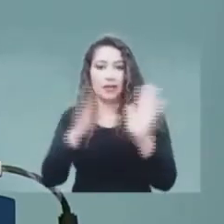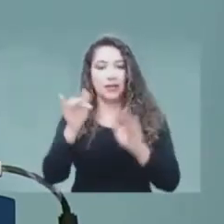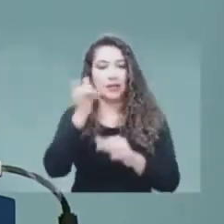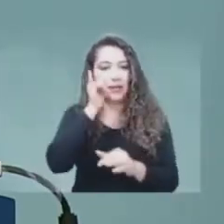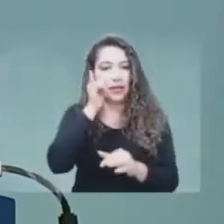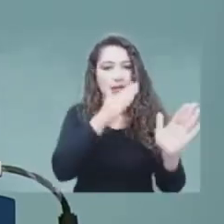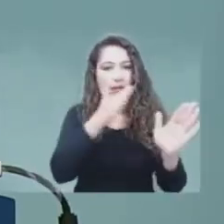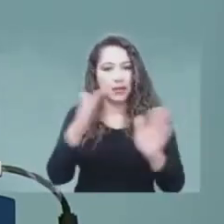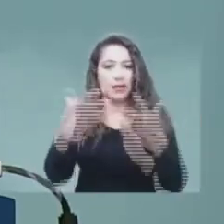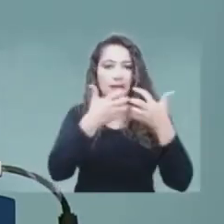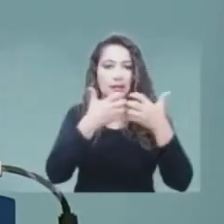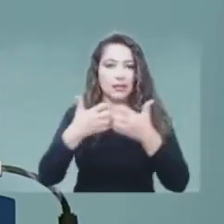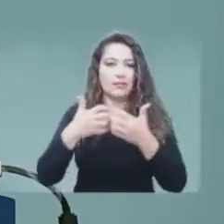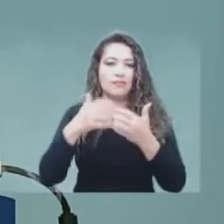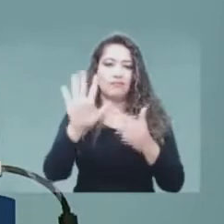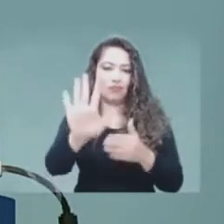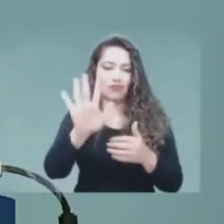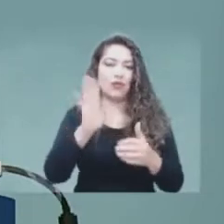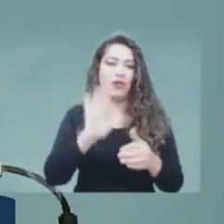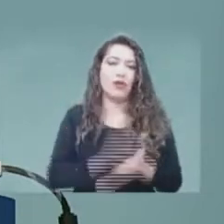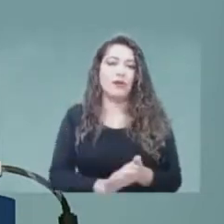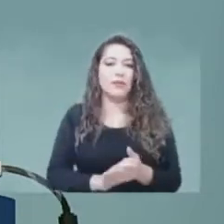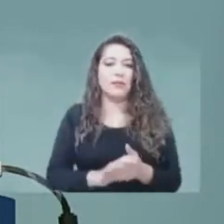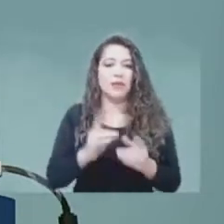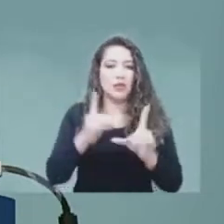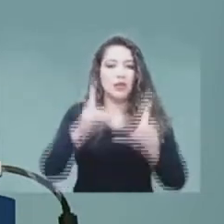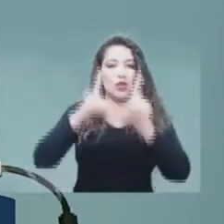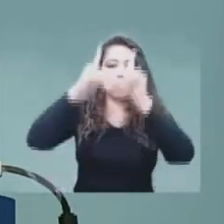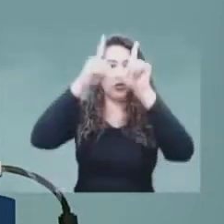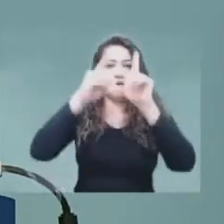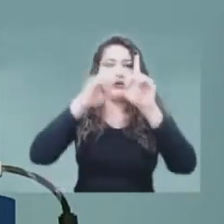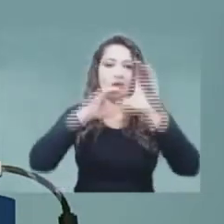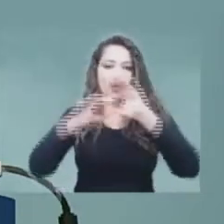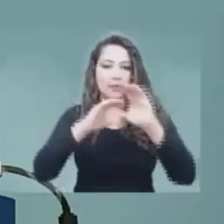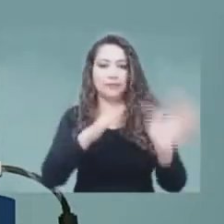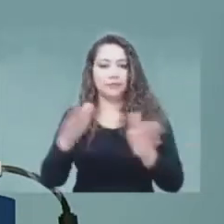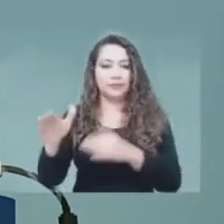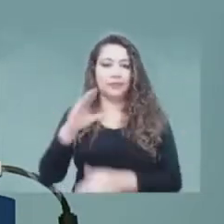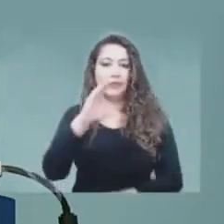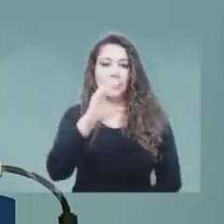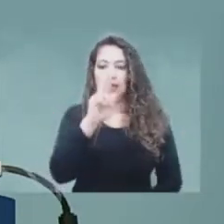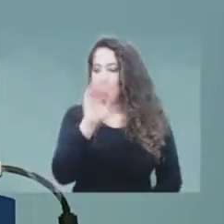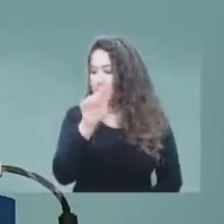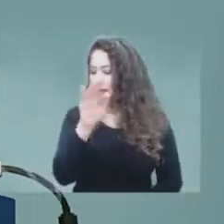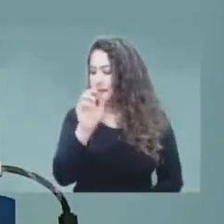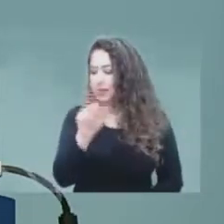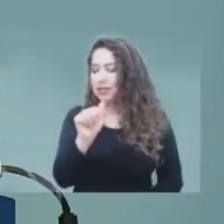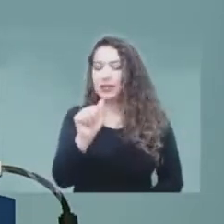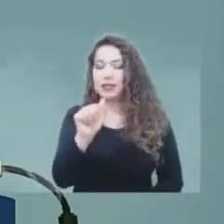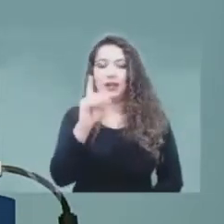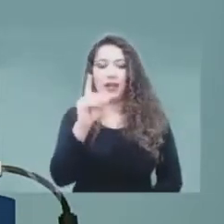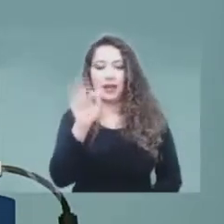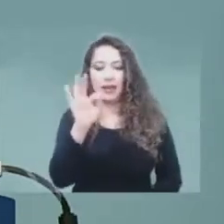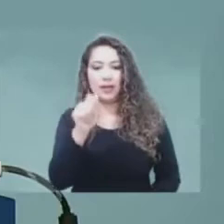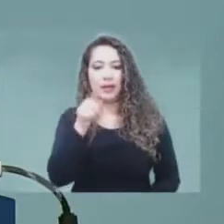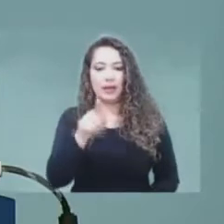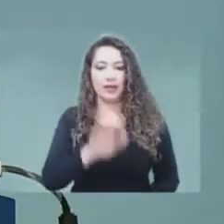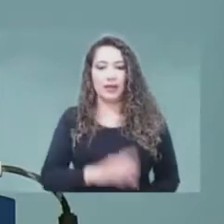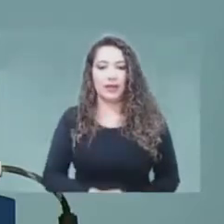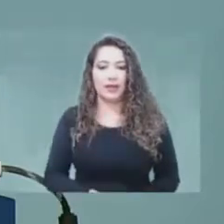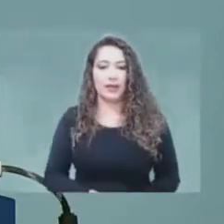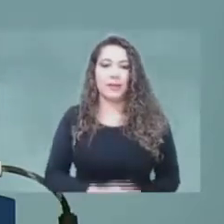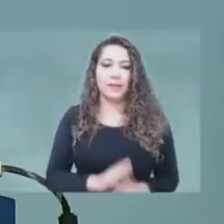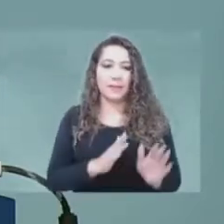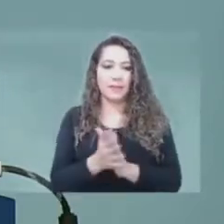telecomunicaciones. Cristina Data, directora de Política y Análisis del Espectro, Spectrum Group en Ofcom, y también